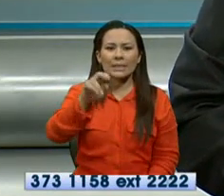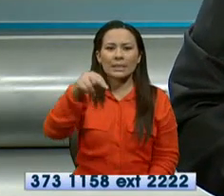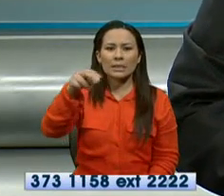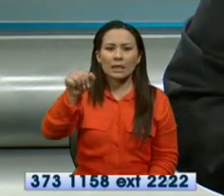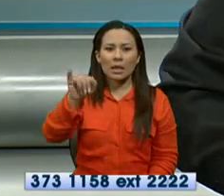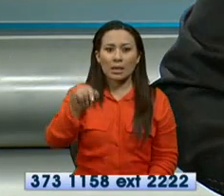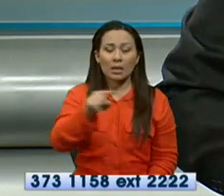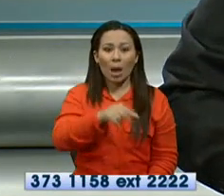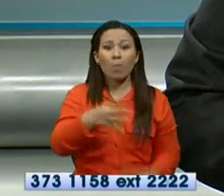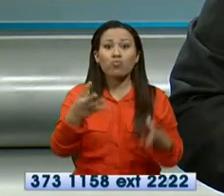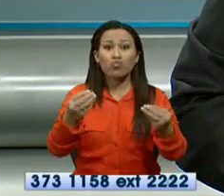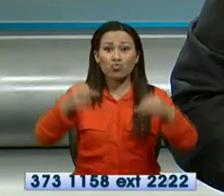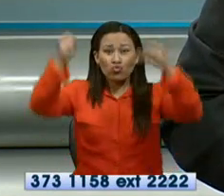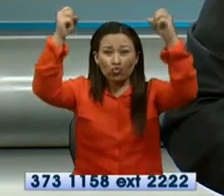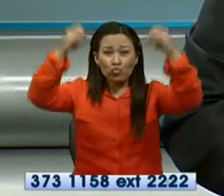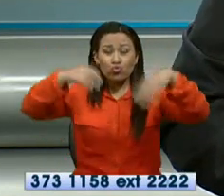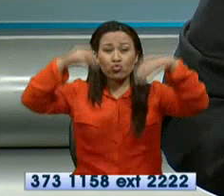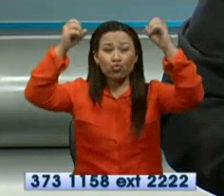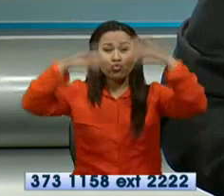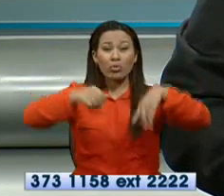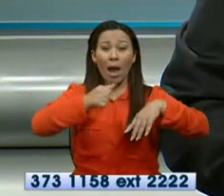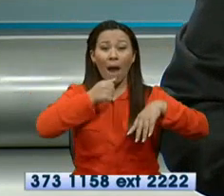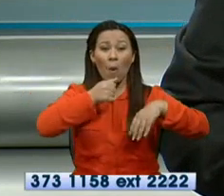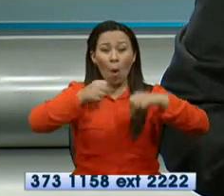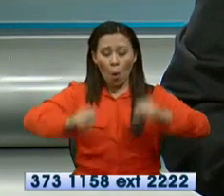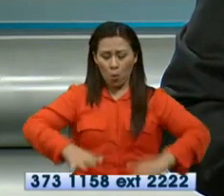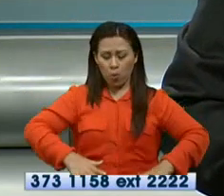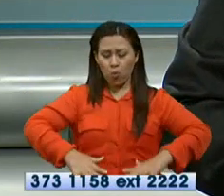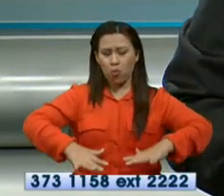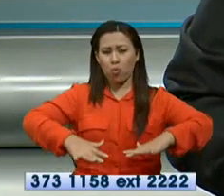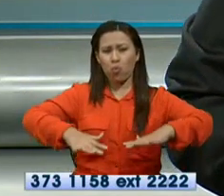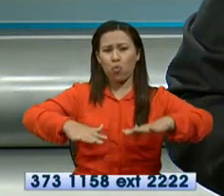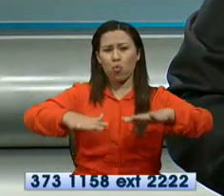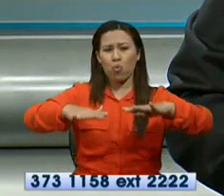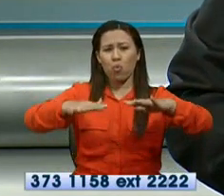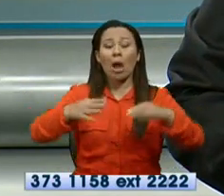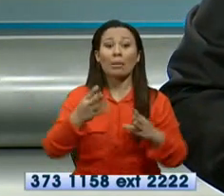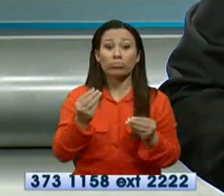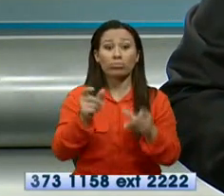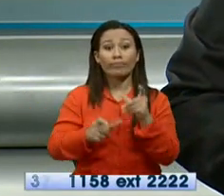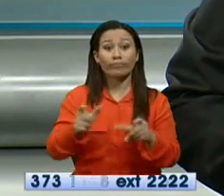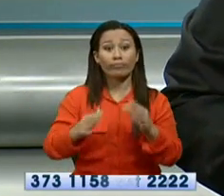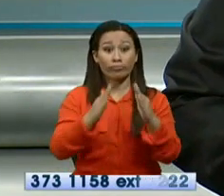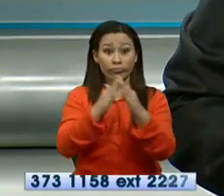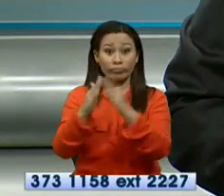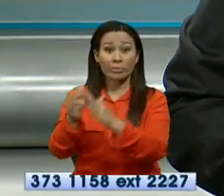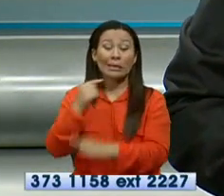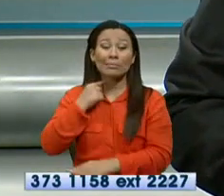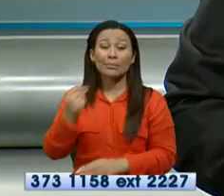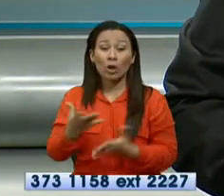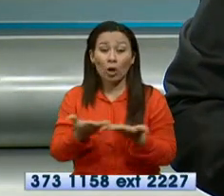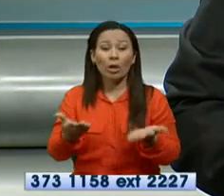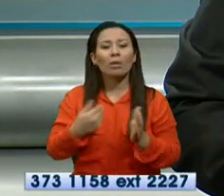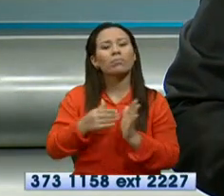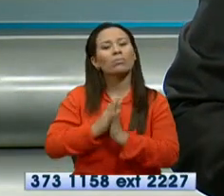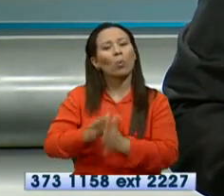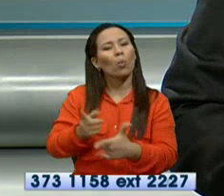domingo hasta la mañana de este lunes. Los afectados ahora solicitan ayuda urgente a las autoridades.